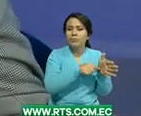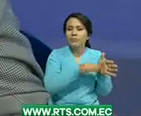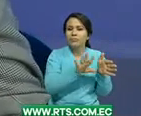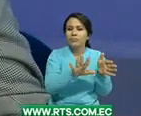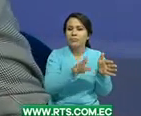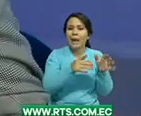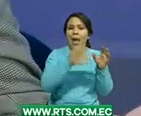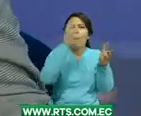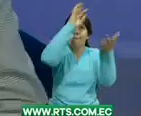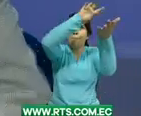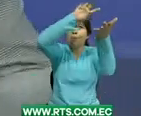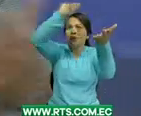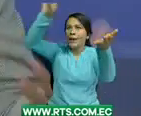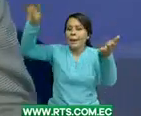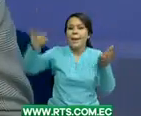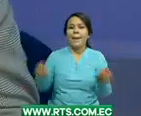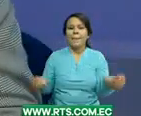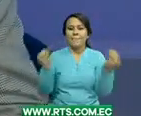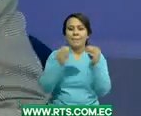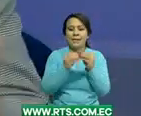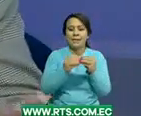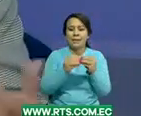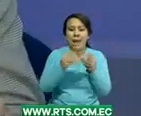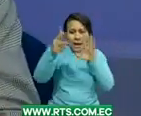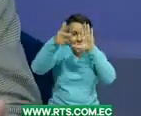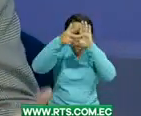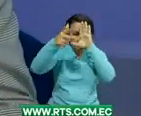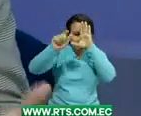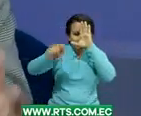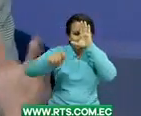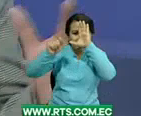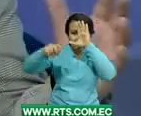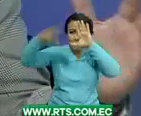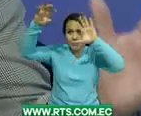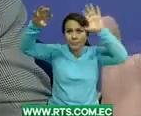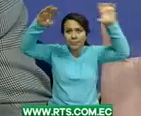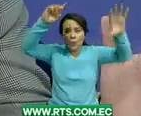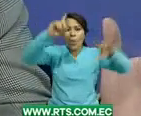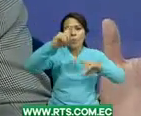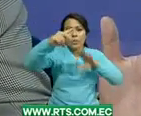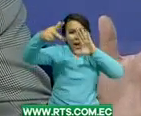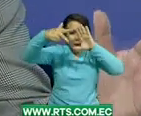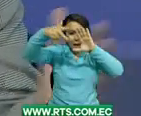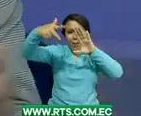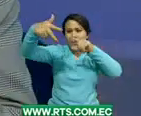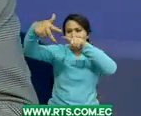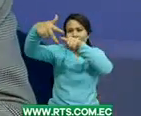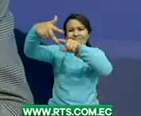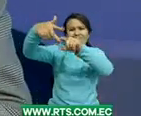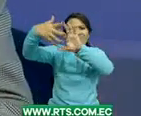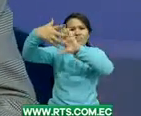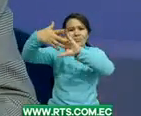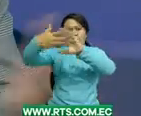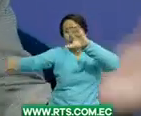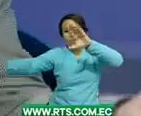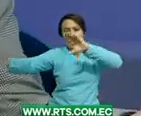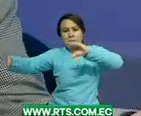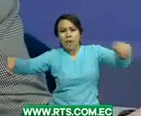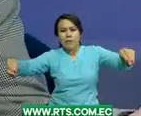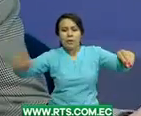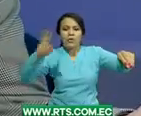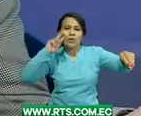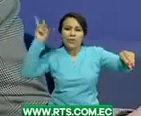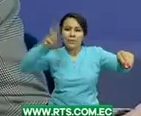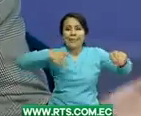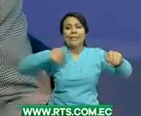la relocalización o la reubicación, perdón, la reubicación de cámaras, porque a lo mejor una cámara cumplía su objetivo, pero el delito migra. Claro. Por lo tanto, ya no cumple